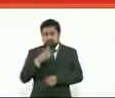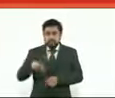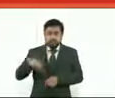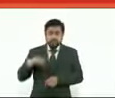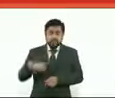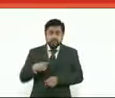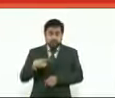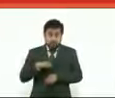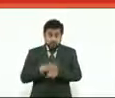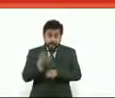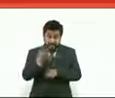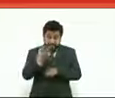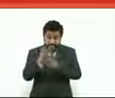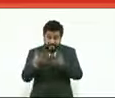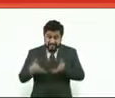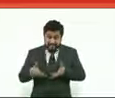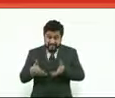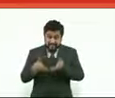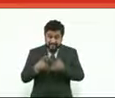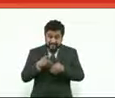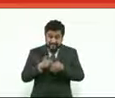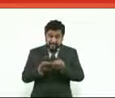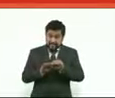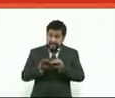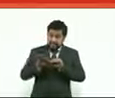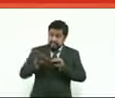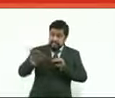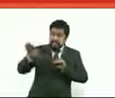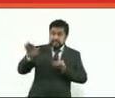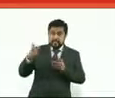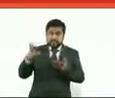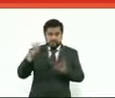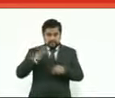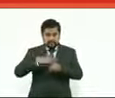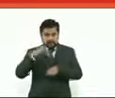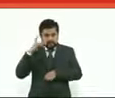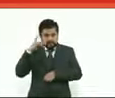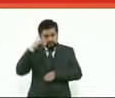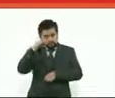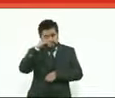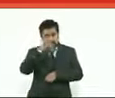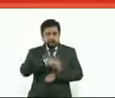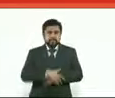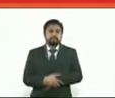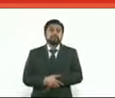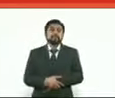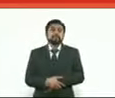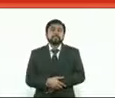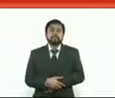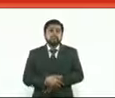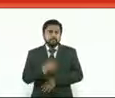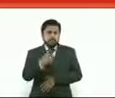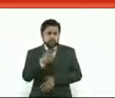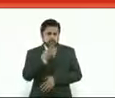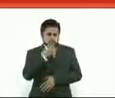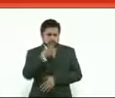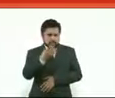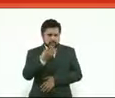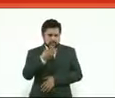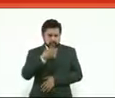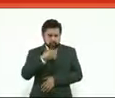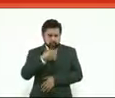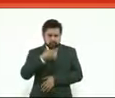todo cuando... Sí. Pues ya estás con ya está todo el peso de la carrera. Especial. Lo que mencionabas de la bebida rosa. Sí,